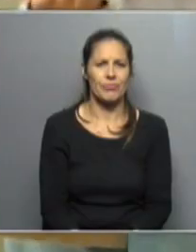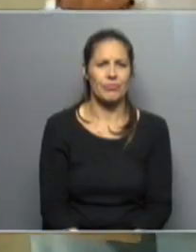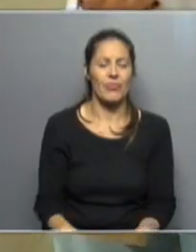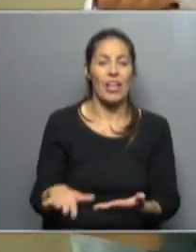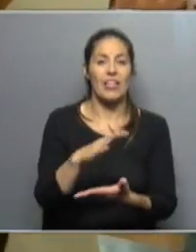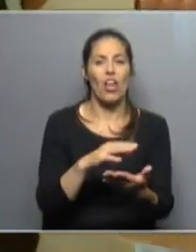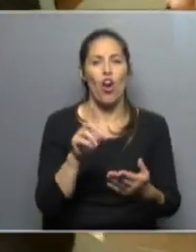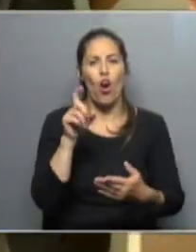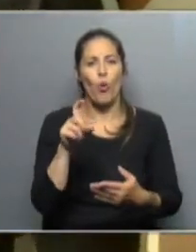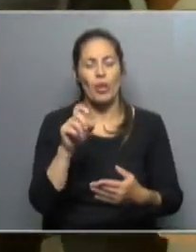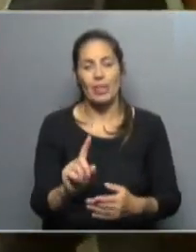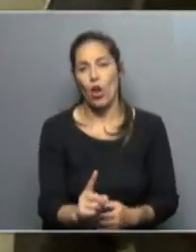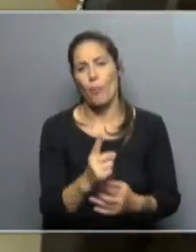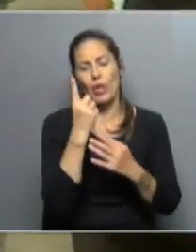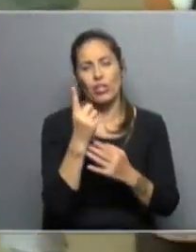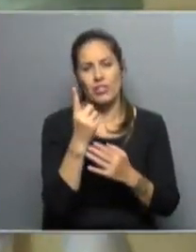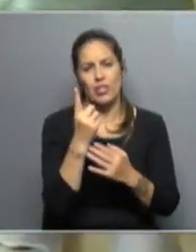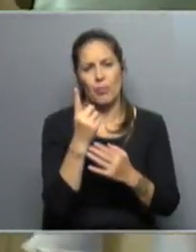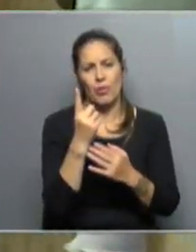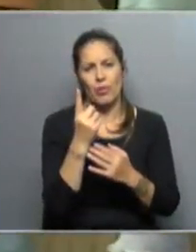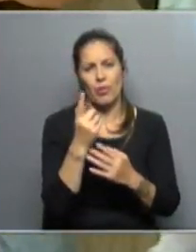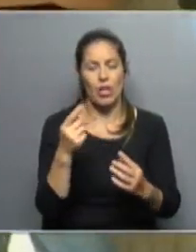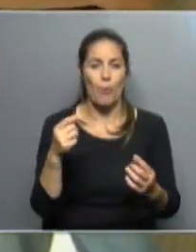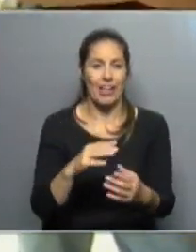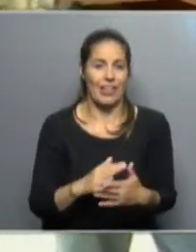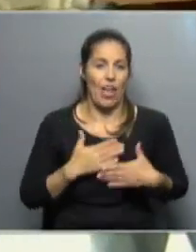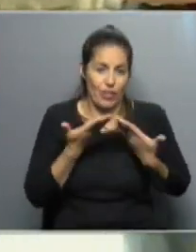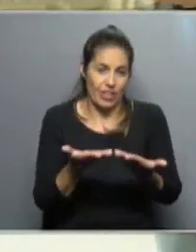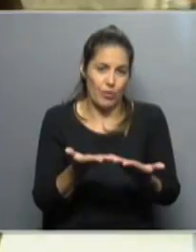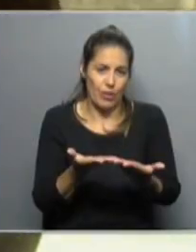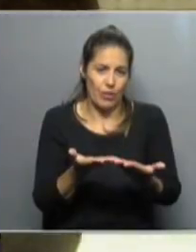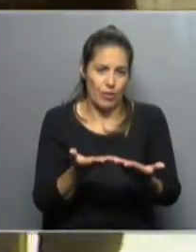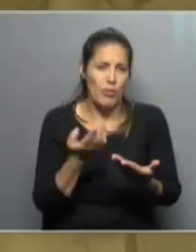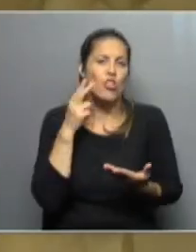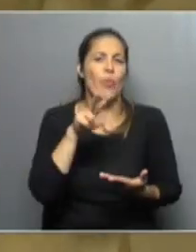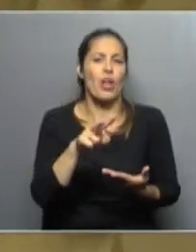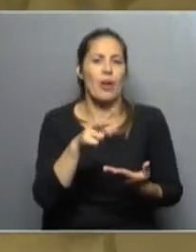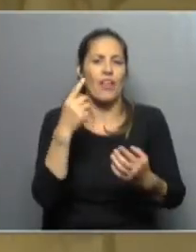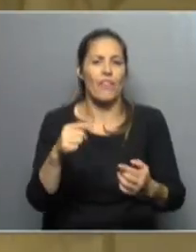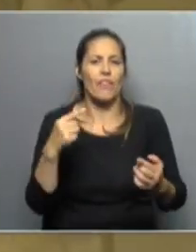obviamente, priorizamos la parte afectiva, ¿no? Por eso van a ver que